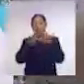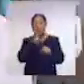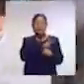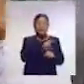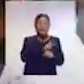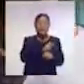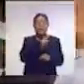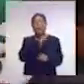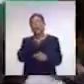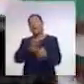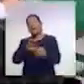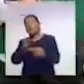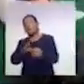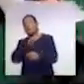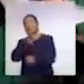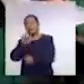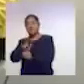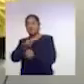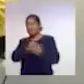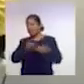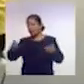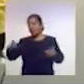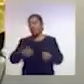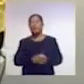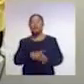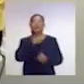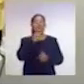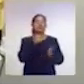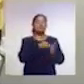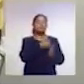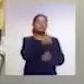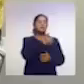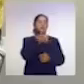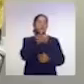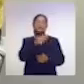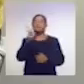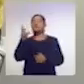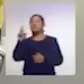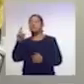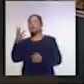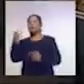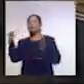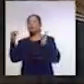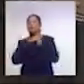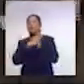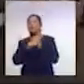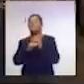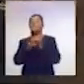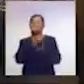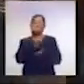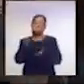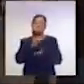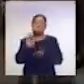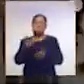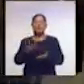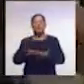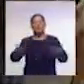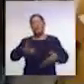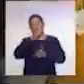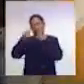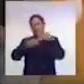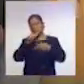alguna especialidad, cuyos salarios oscilaban entre 3,600 y 34 mil pesos. Para Ahora Noticias, Lorena Temolchin.